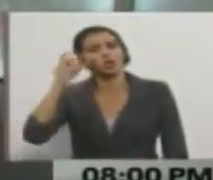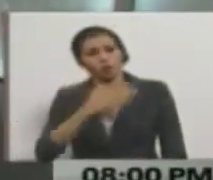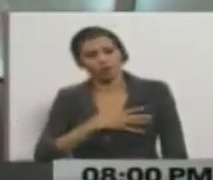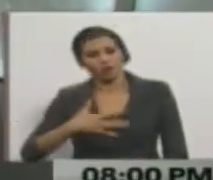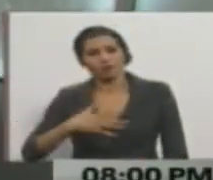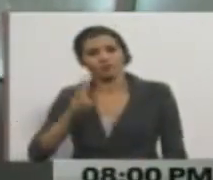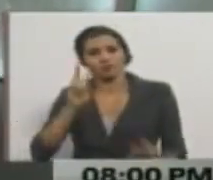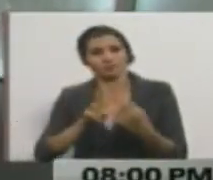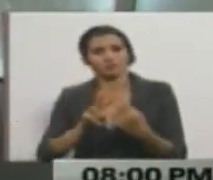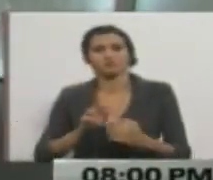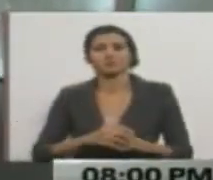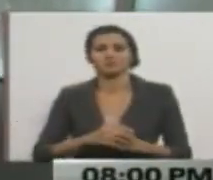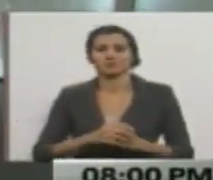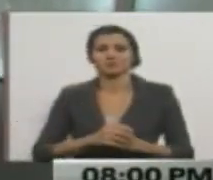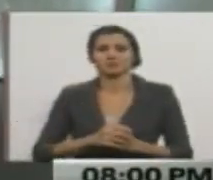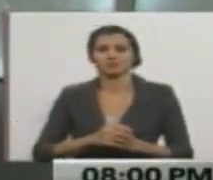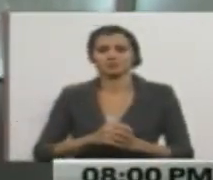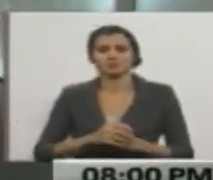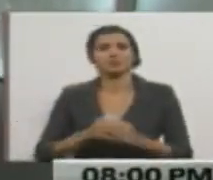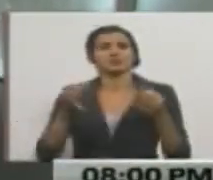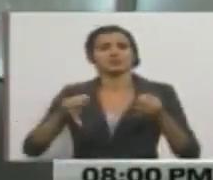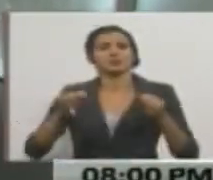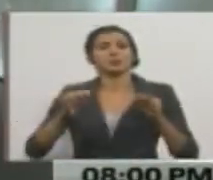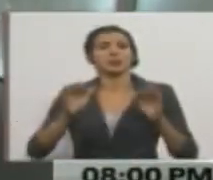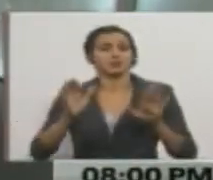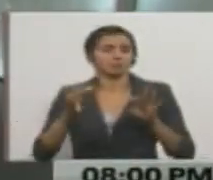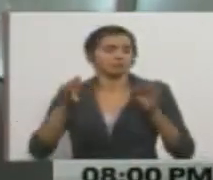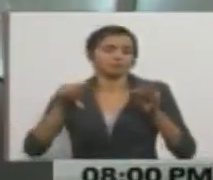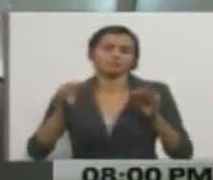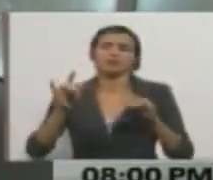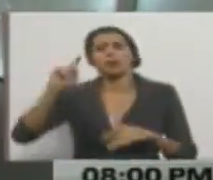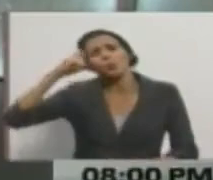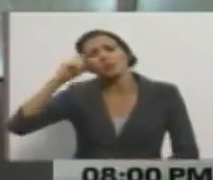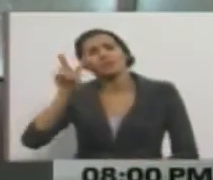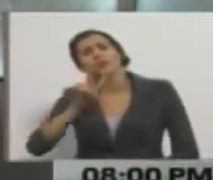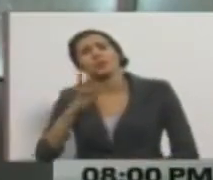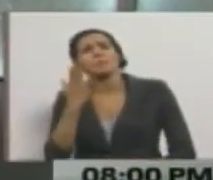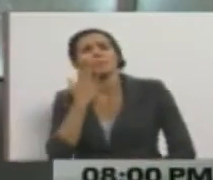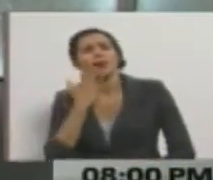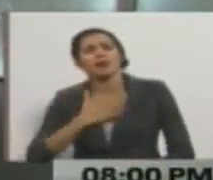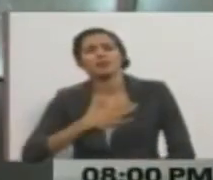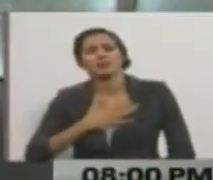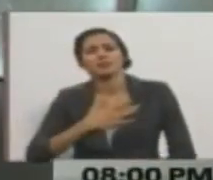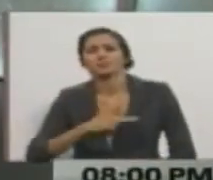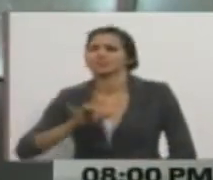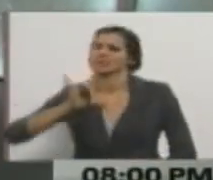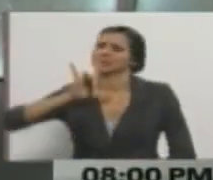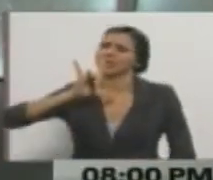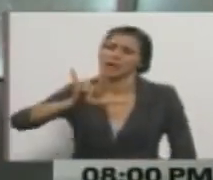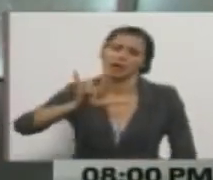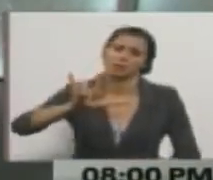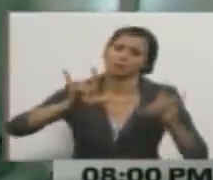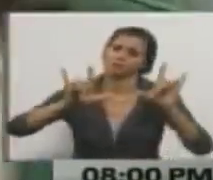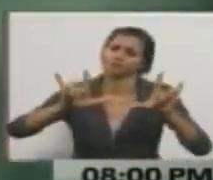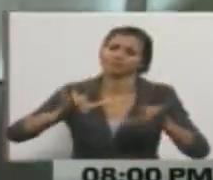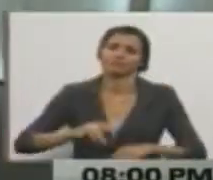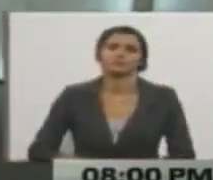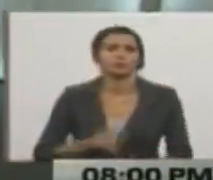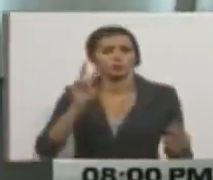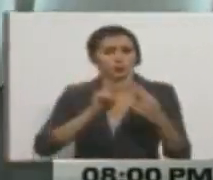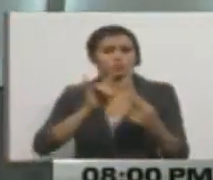la chinita mediante. No me despido, sin antes recordarte, Venezuela, madre mía, que te amo en demasía. Hasta entonces.